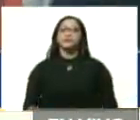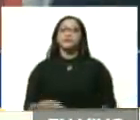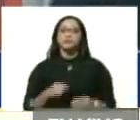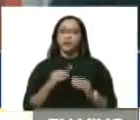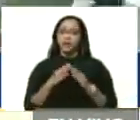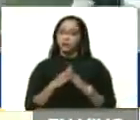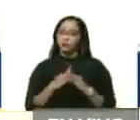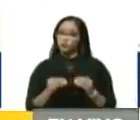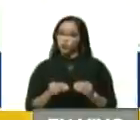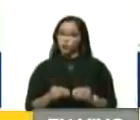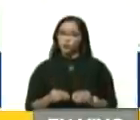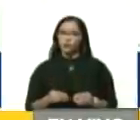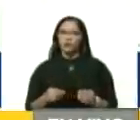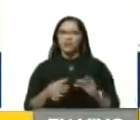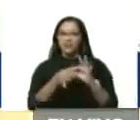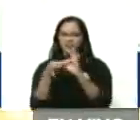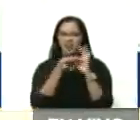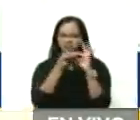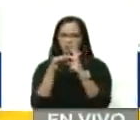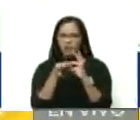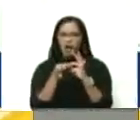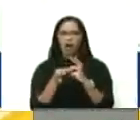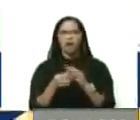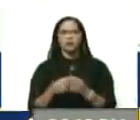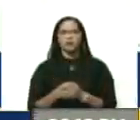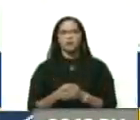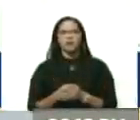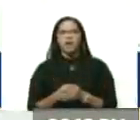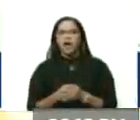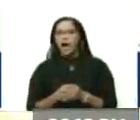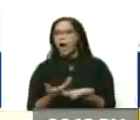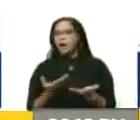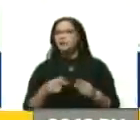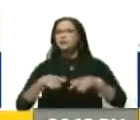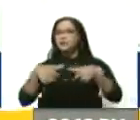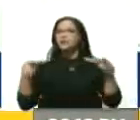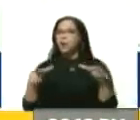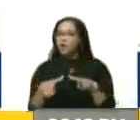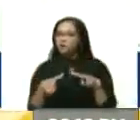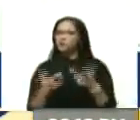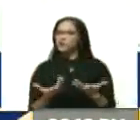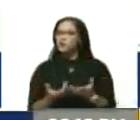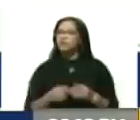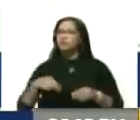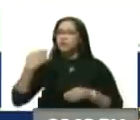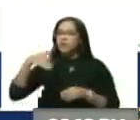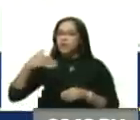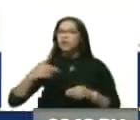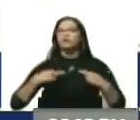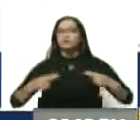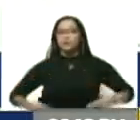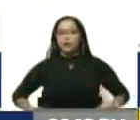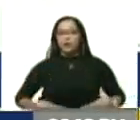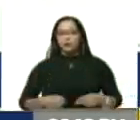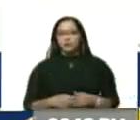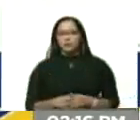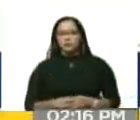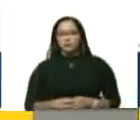todo lo concerniente a la persecución de delitos en materia de derechos humanos.